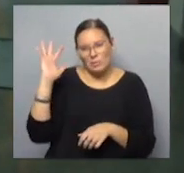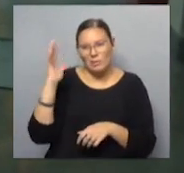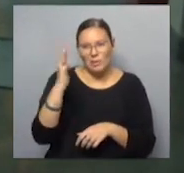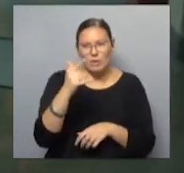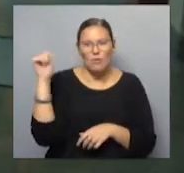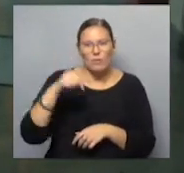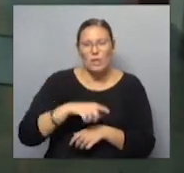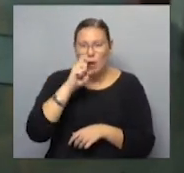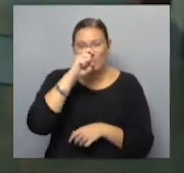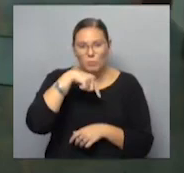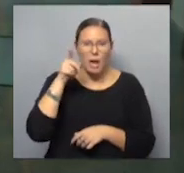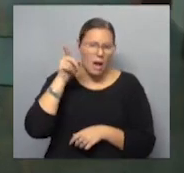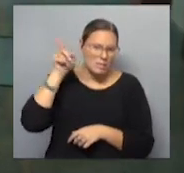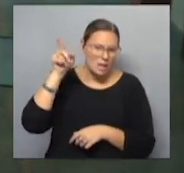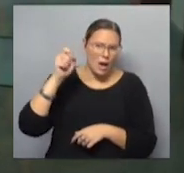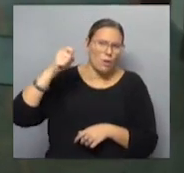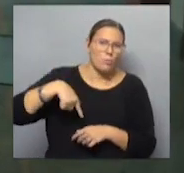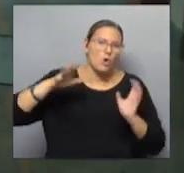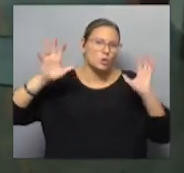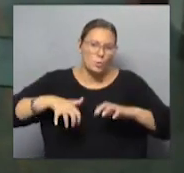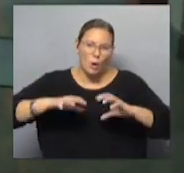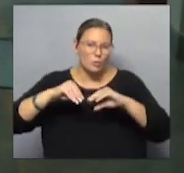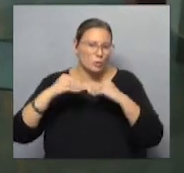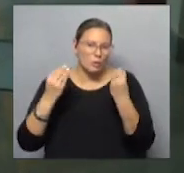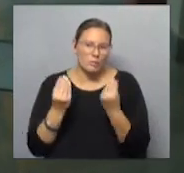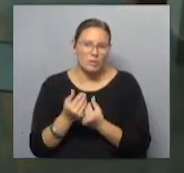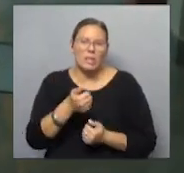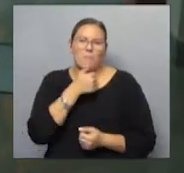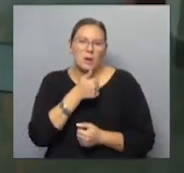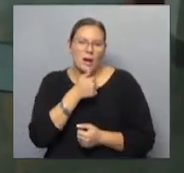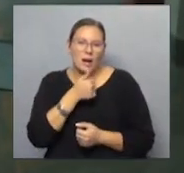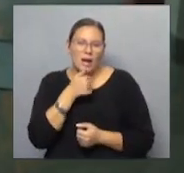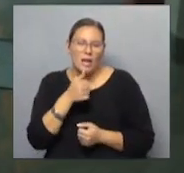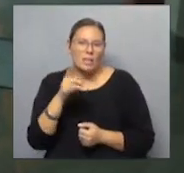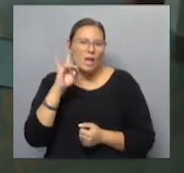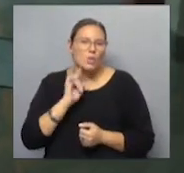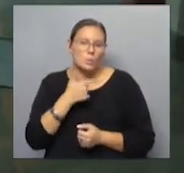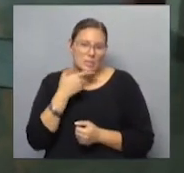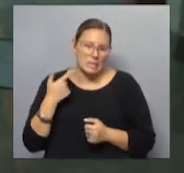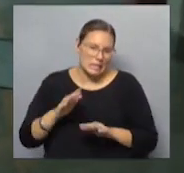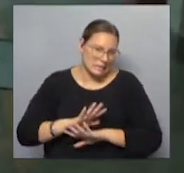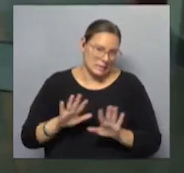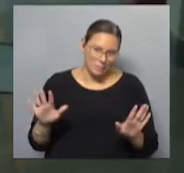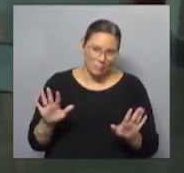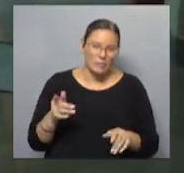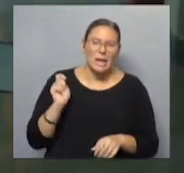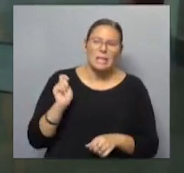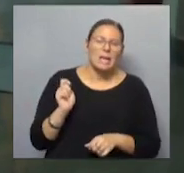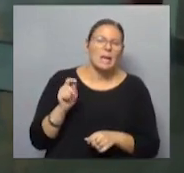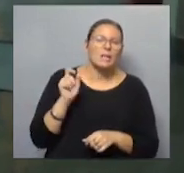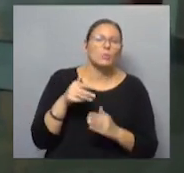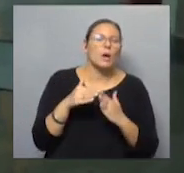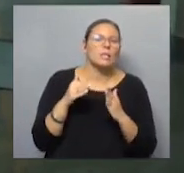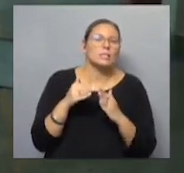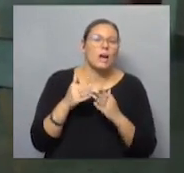y me vine a ir a Montevideo y allá es re común, tipo llueve y las tortas fritas, el termo, el mate y el dulce de leche, obvio. Ahí está. ¿Quién hacía las tortas fritas en tu